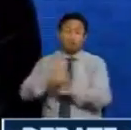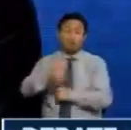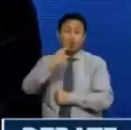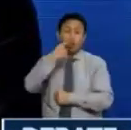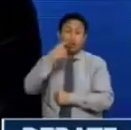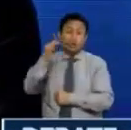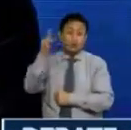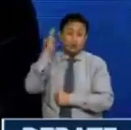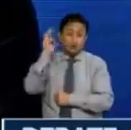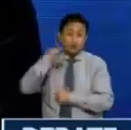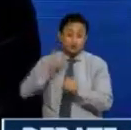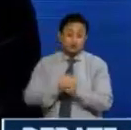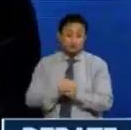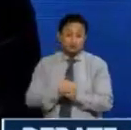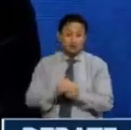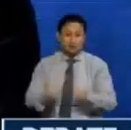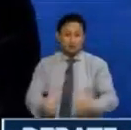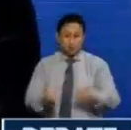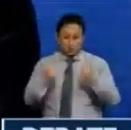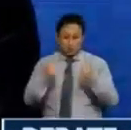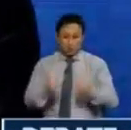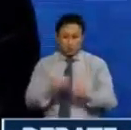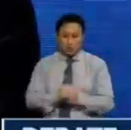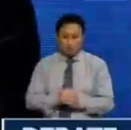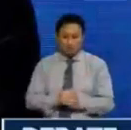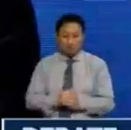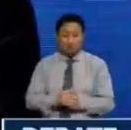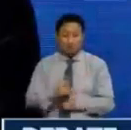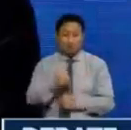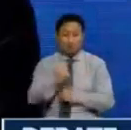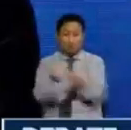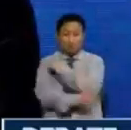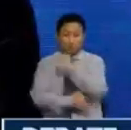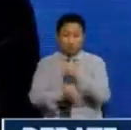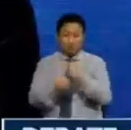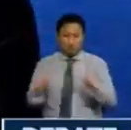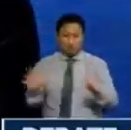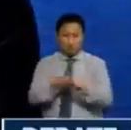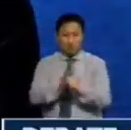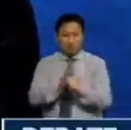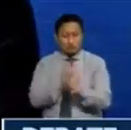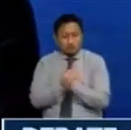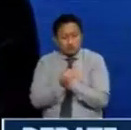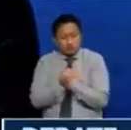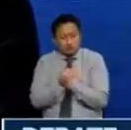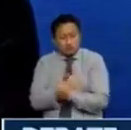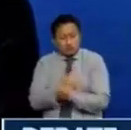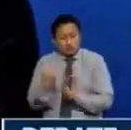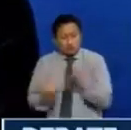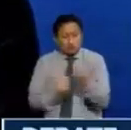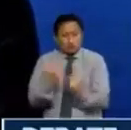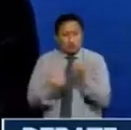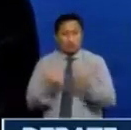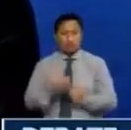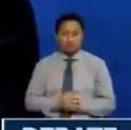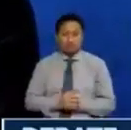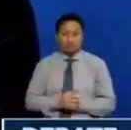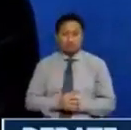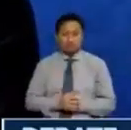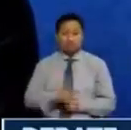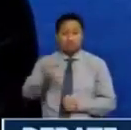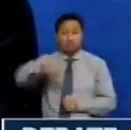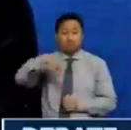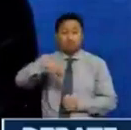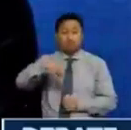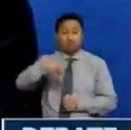y mujeres de hormigón. Un país lleno de pasión y de alegría. Este